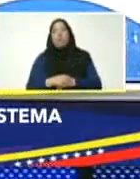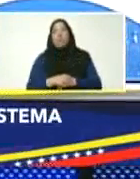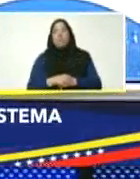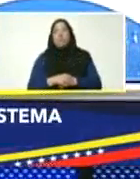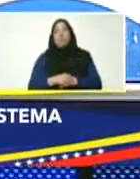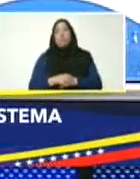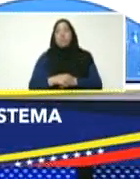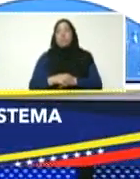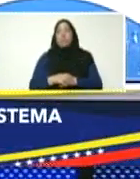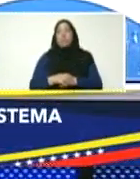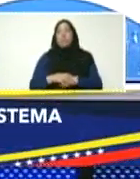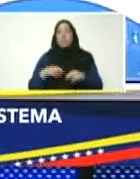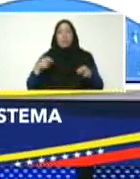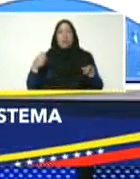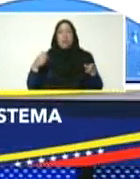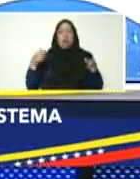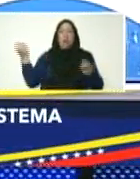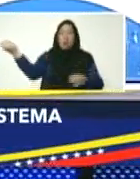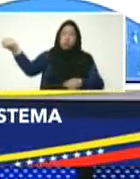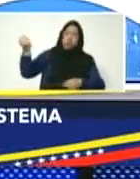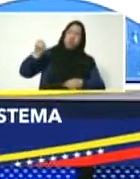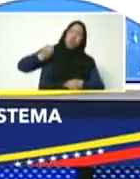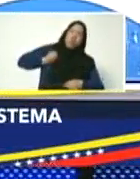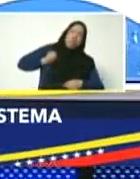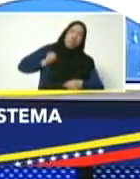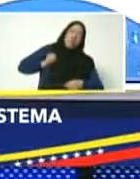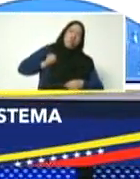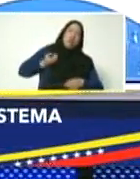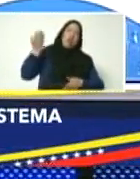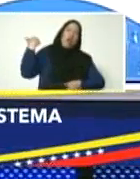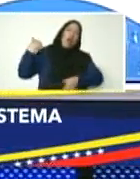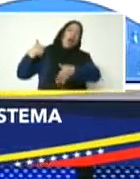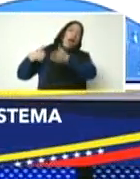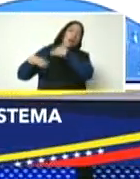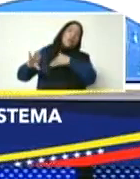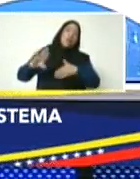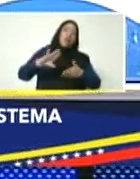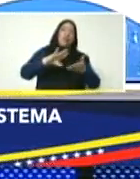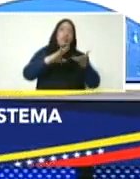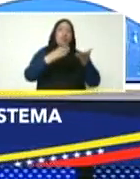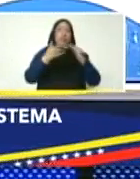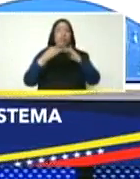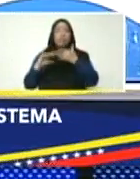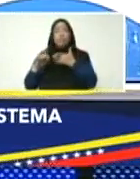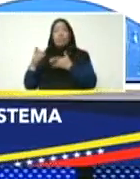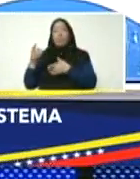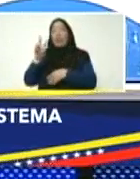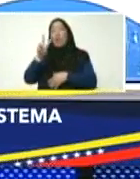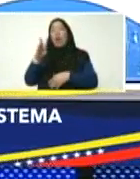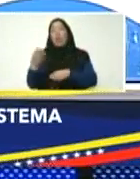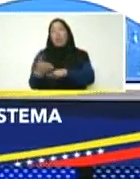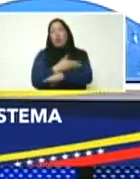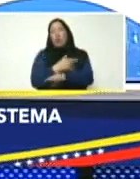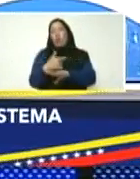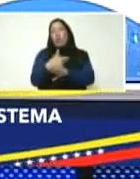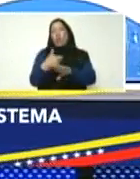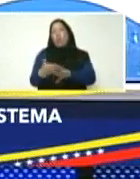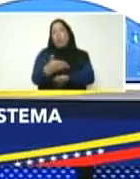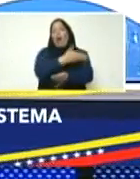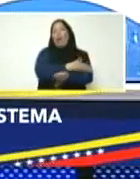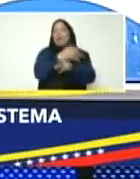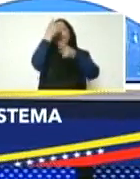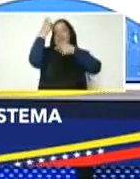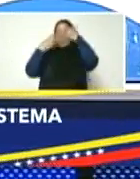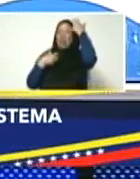Fue asesinado salvajemente en las masacres de la Cuarta República. Bueno, Ircra, muy bonito todo lo que dice, porque